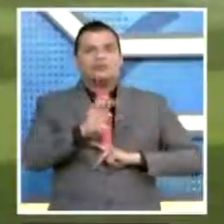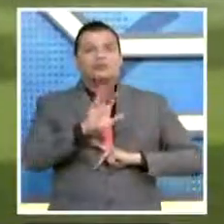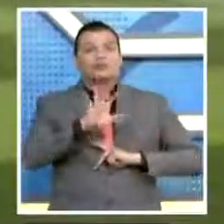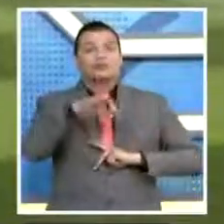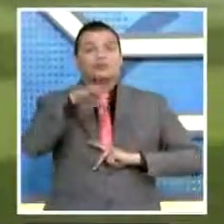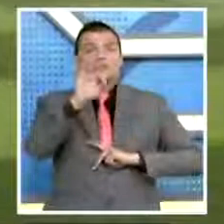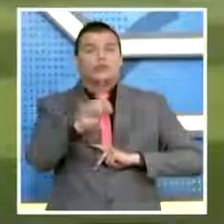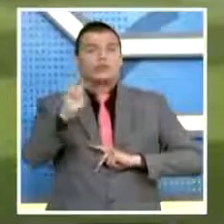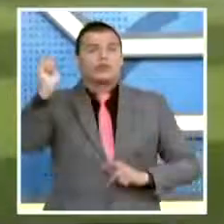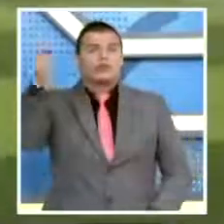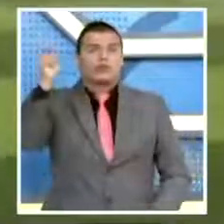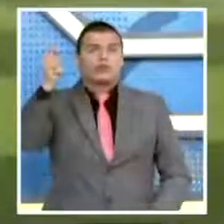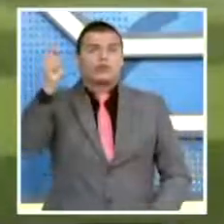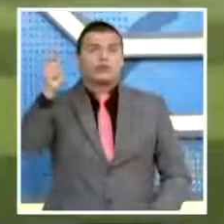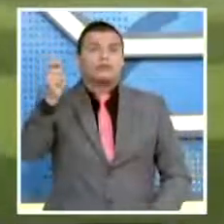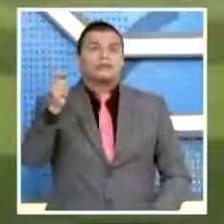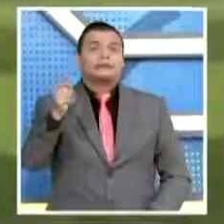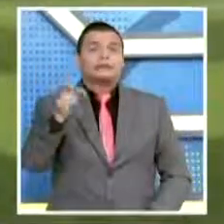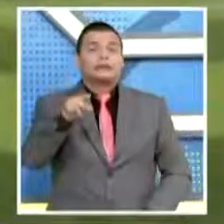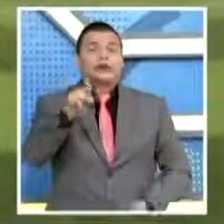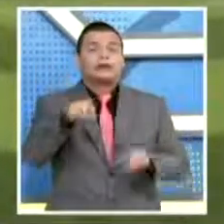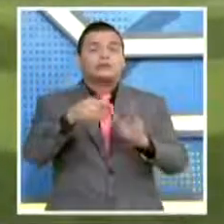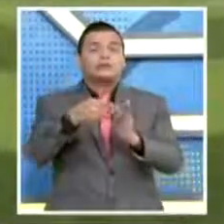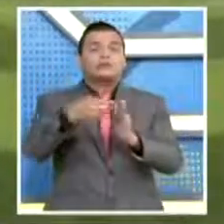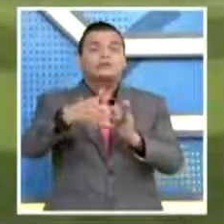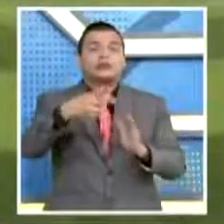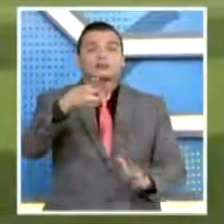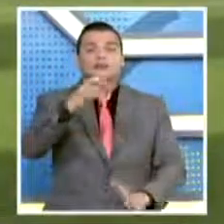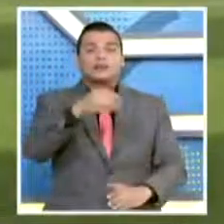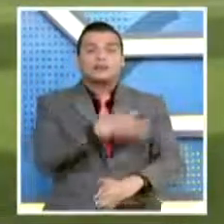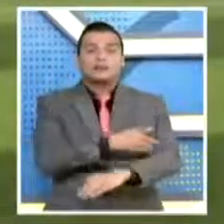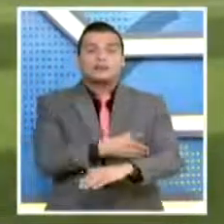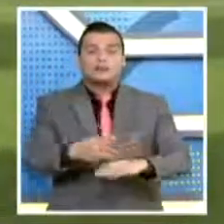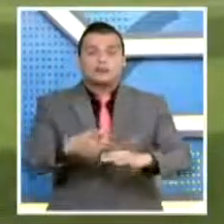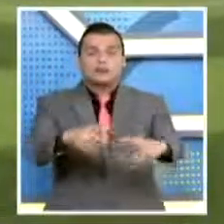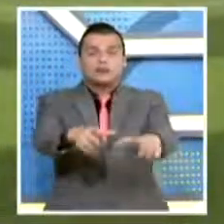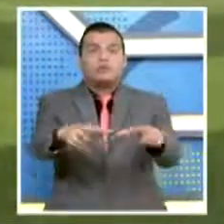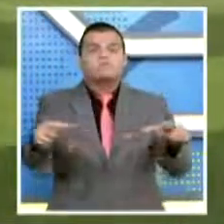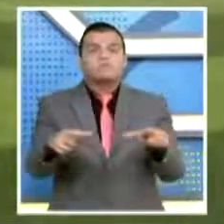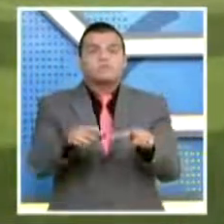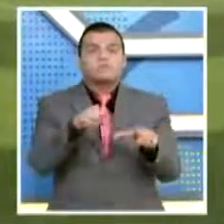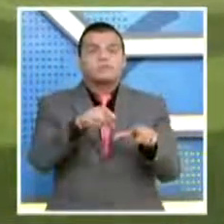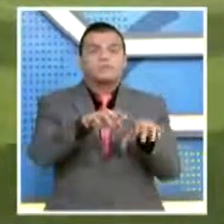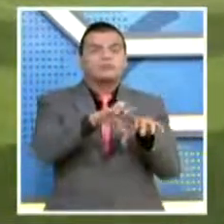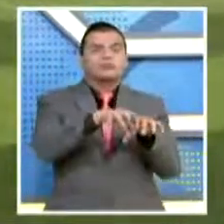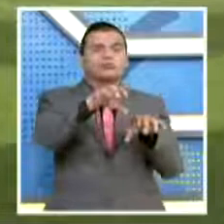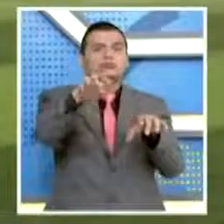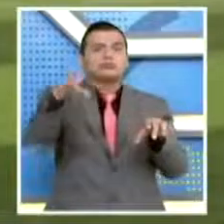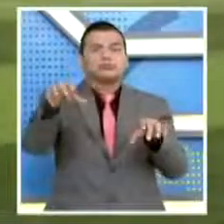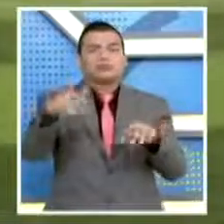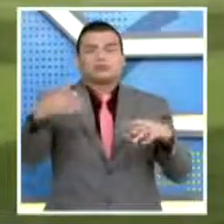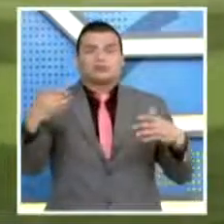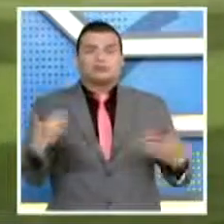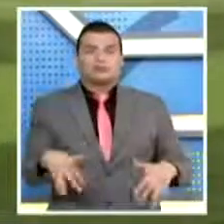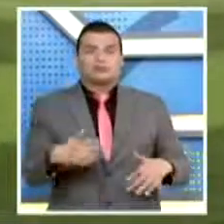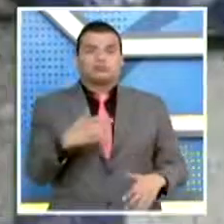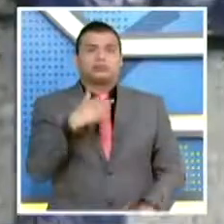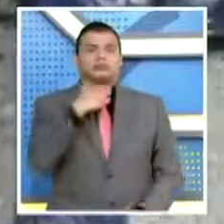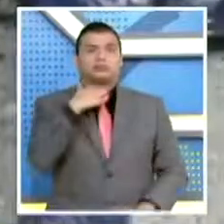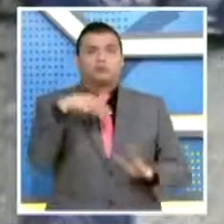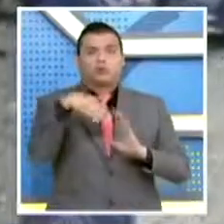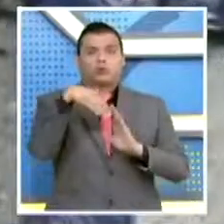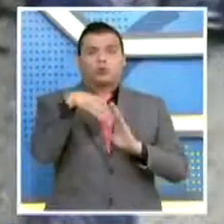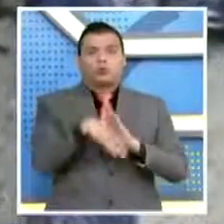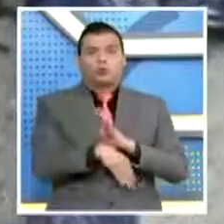rentas en promedio de 20 millones de pesos por por cada localidad lo que significa que definitivamente no está llevando a la quiebra